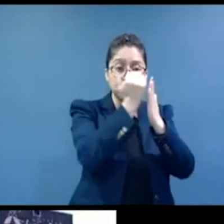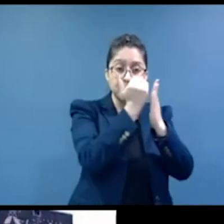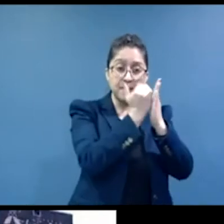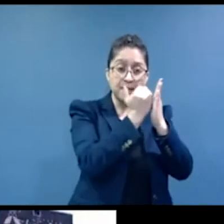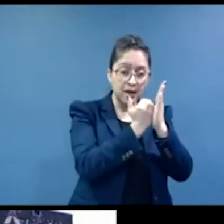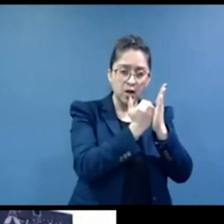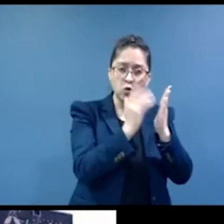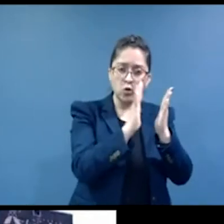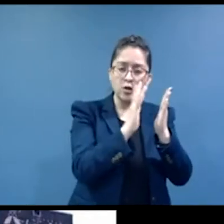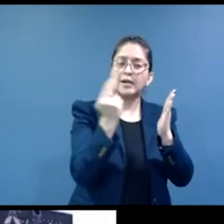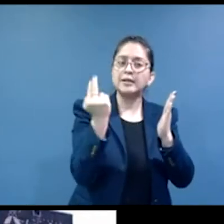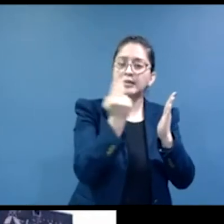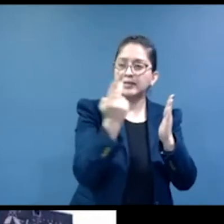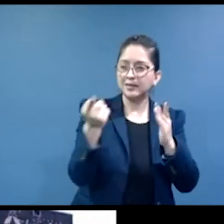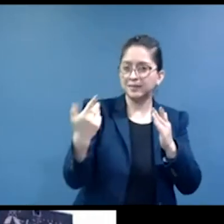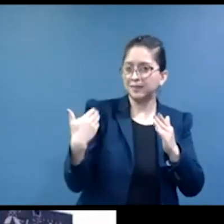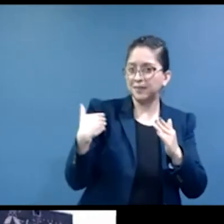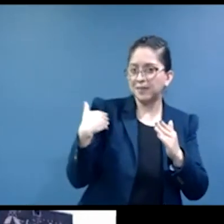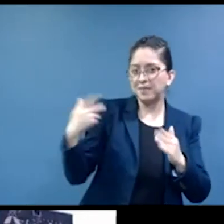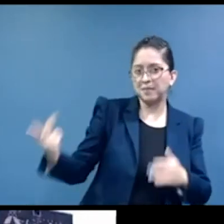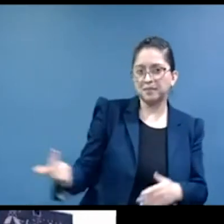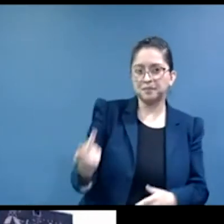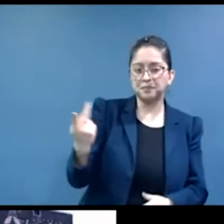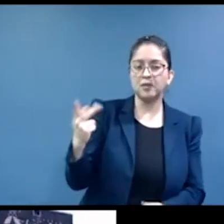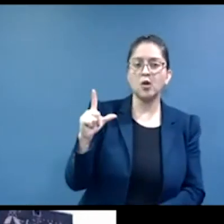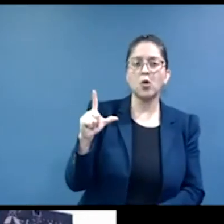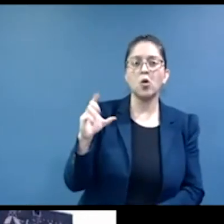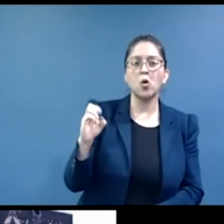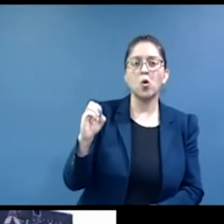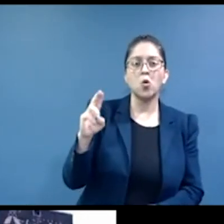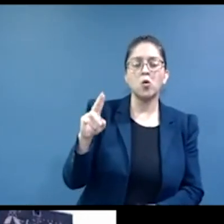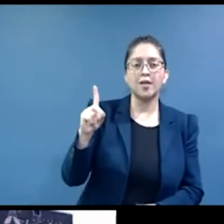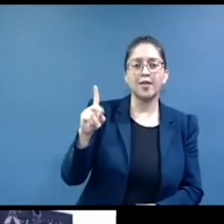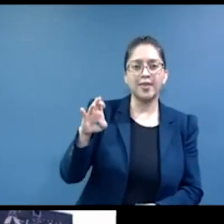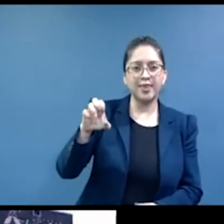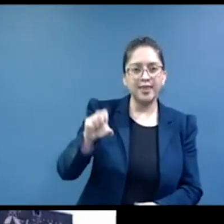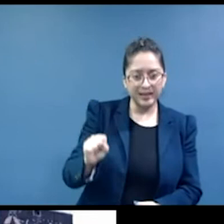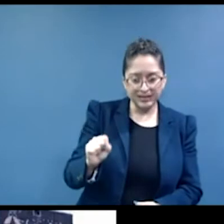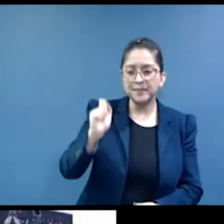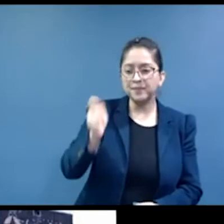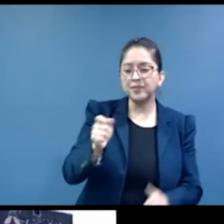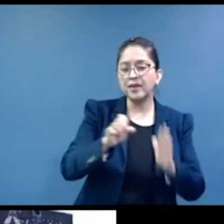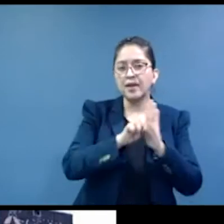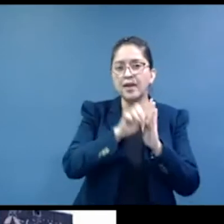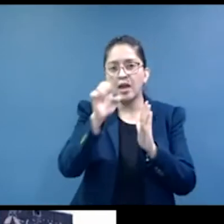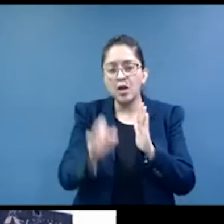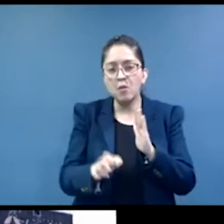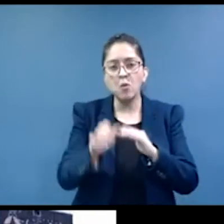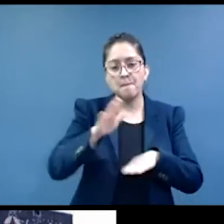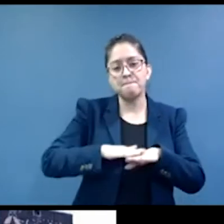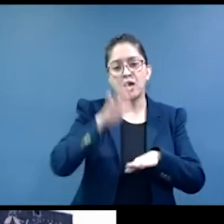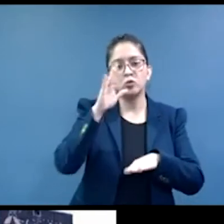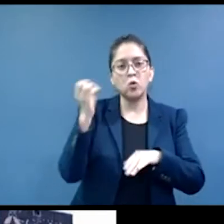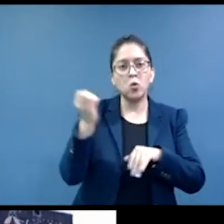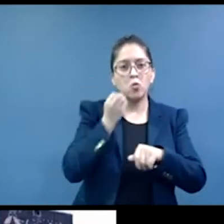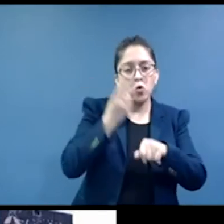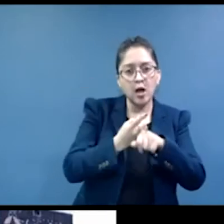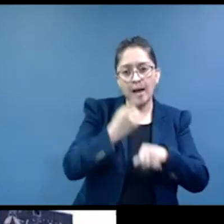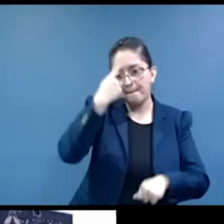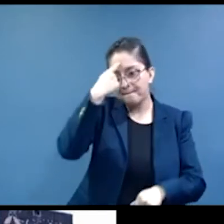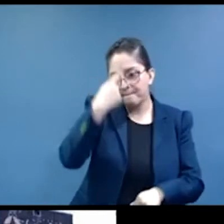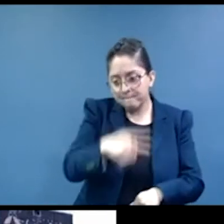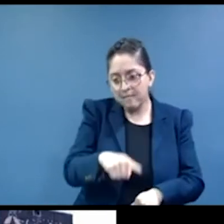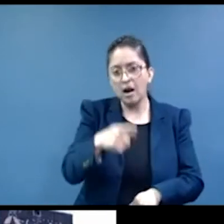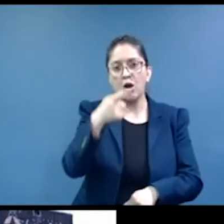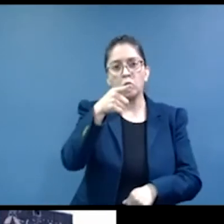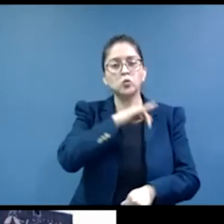que hiciste la doctora Lourdes sobre cómo impacta el concepto de la fertilidad en el acceso a técnicas de reproducción asistida, ¿no? Y sí,